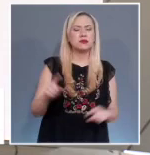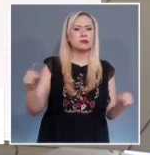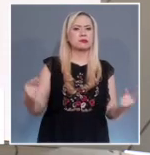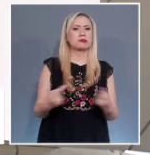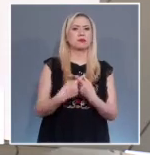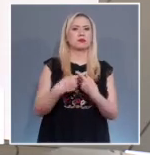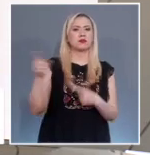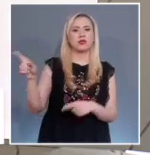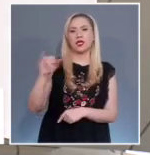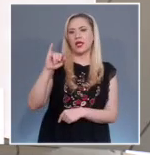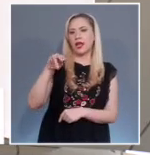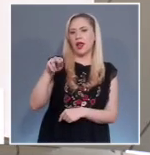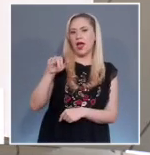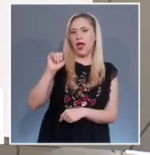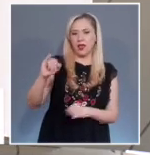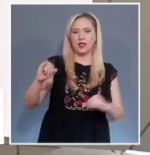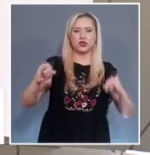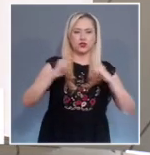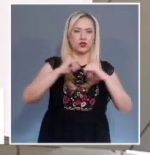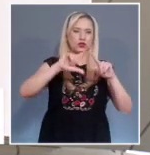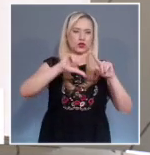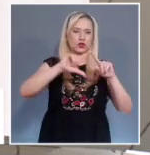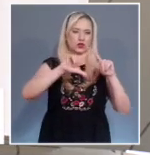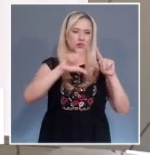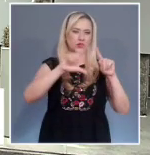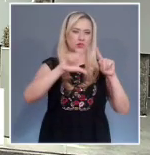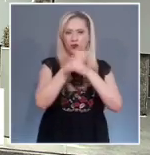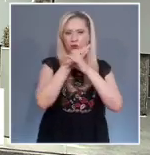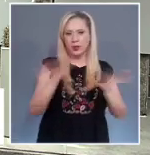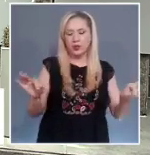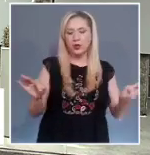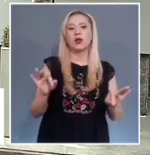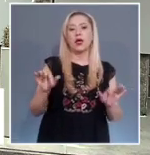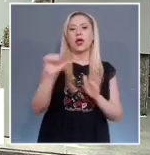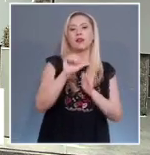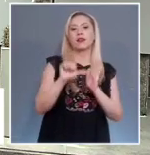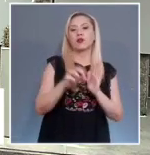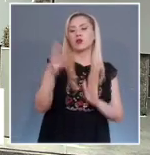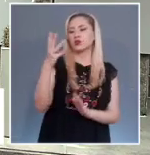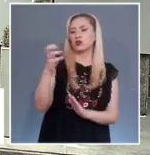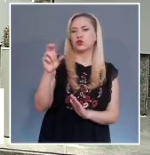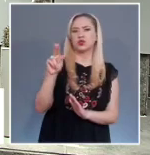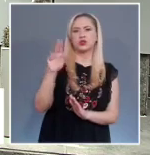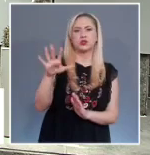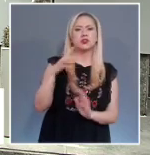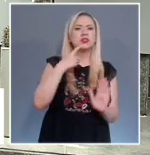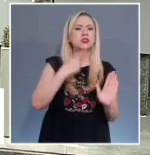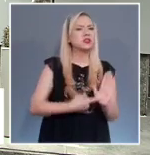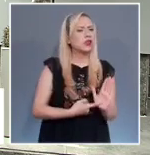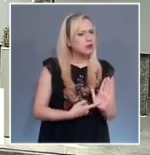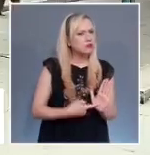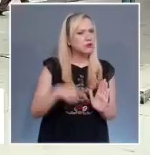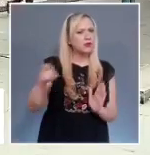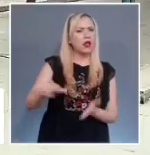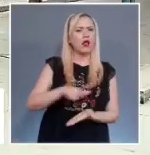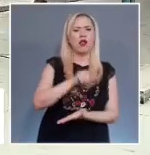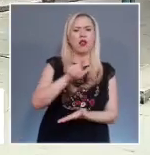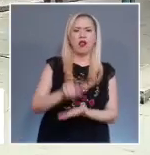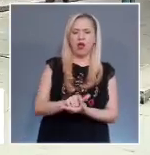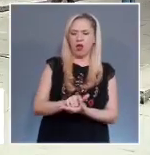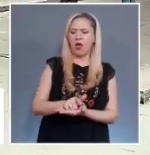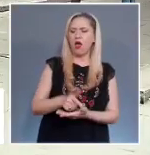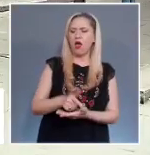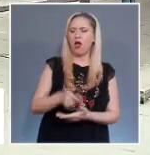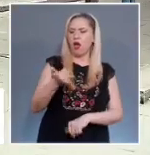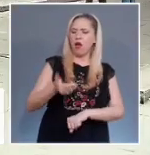el artículo 185 de la Ley Federal de Transparencia. Argumenta que la norma le da al Tribunal Federal de Justicia Administrativa